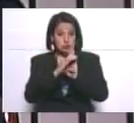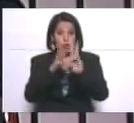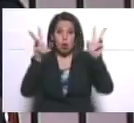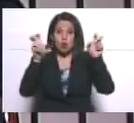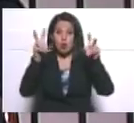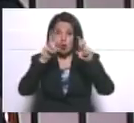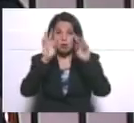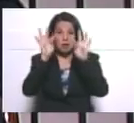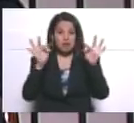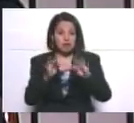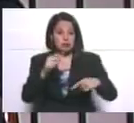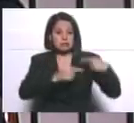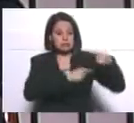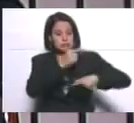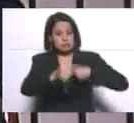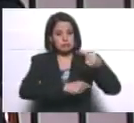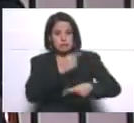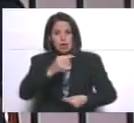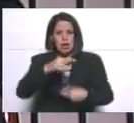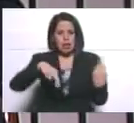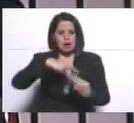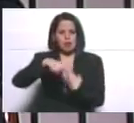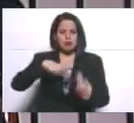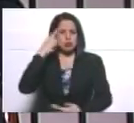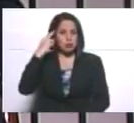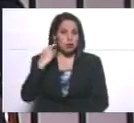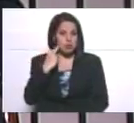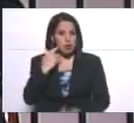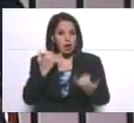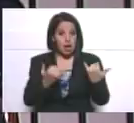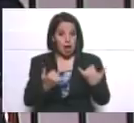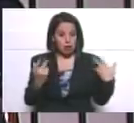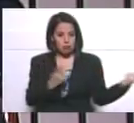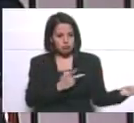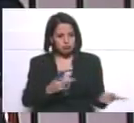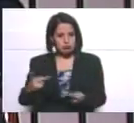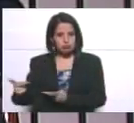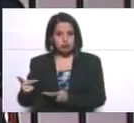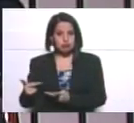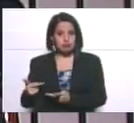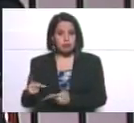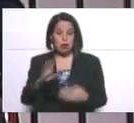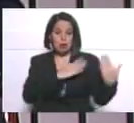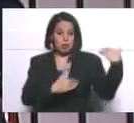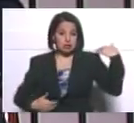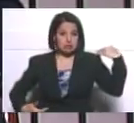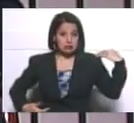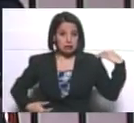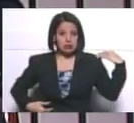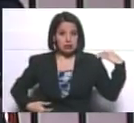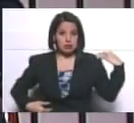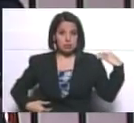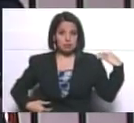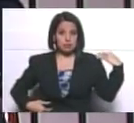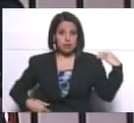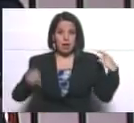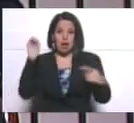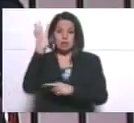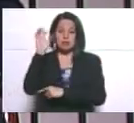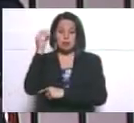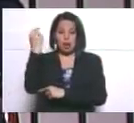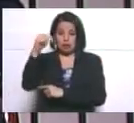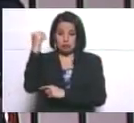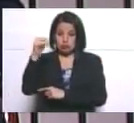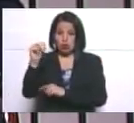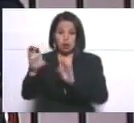era de la Revolución Bolivariana. Tenemos con nosotros a nuestra presidenta de esta nueva Asamblea